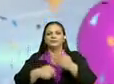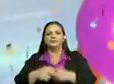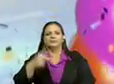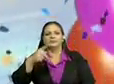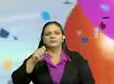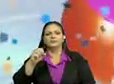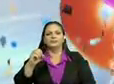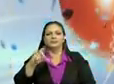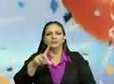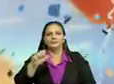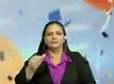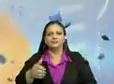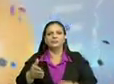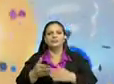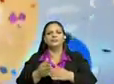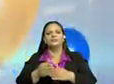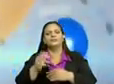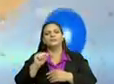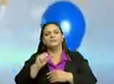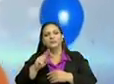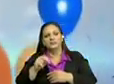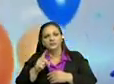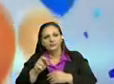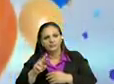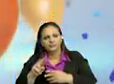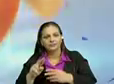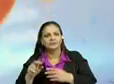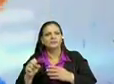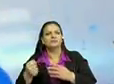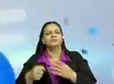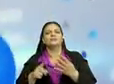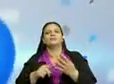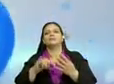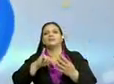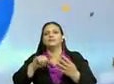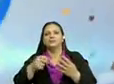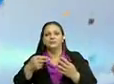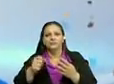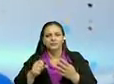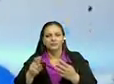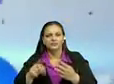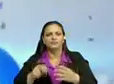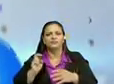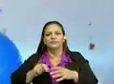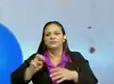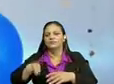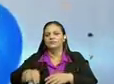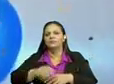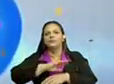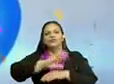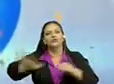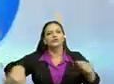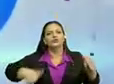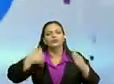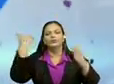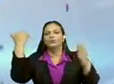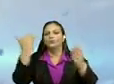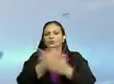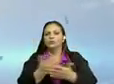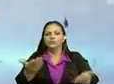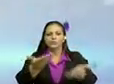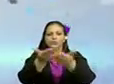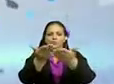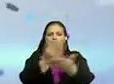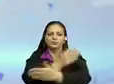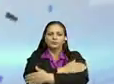Andrés, John, Gabriel y todos los nietos. Que Dios la bendiga, y de mi parte también, que Dios la bendiga, le dé